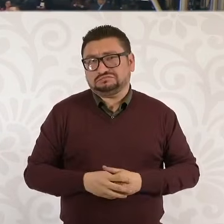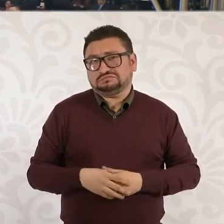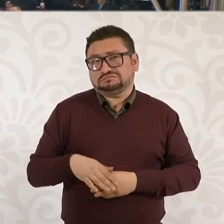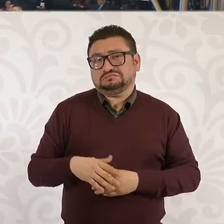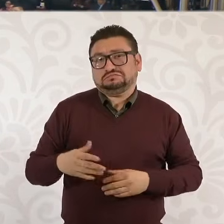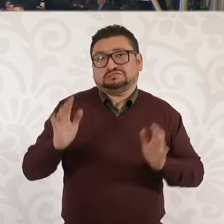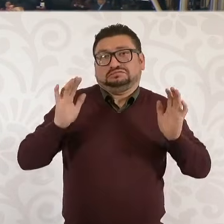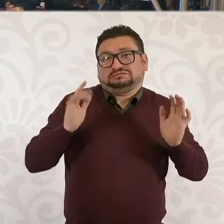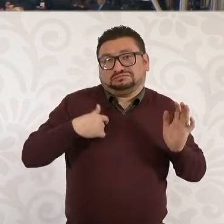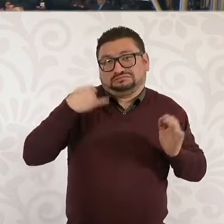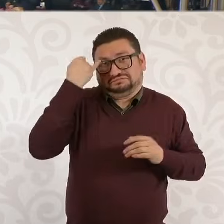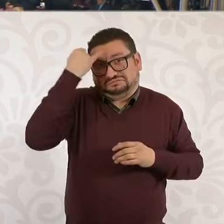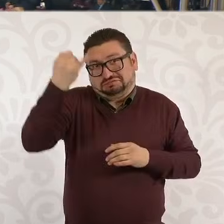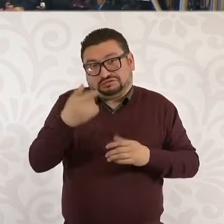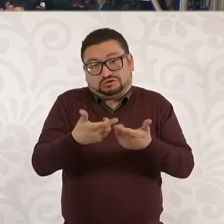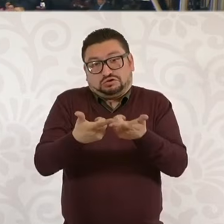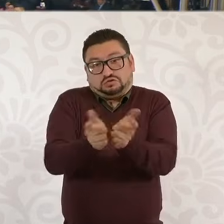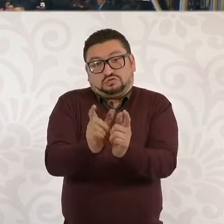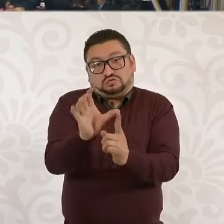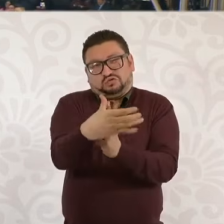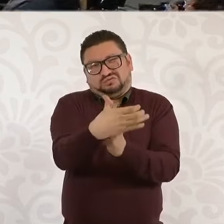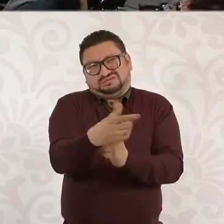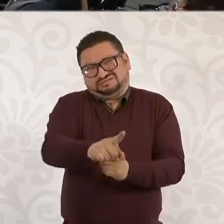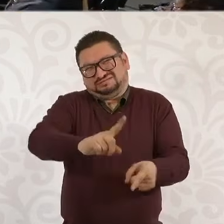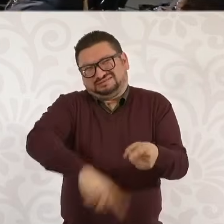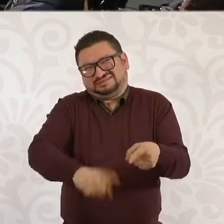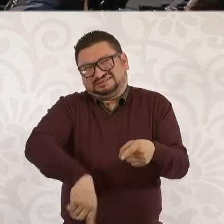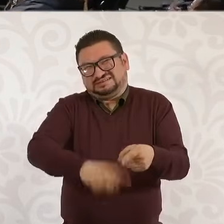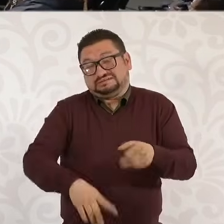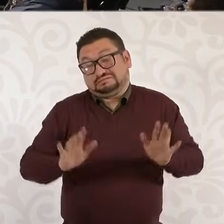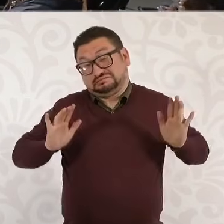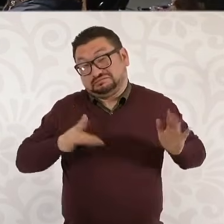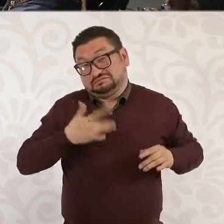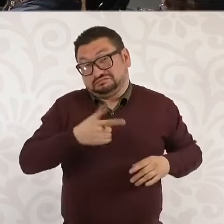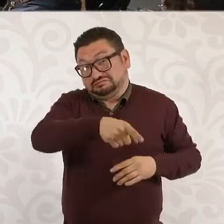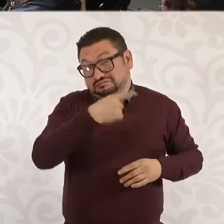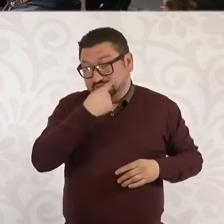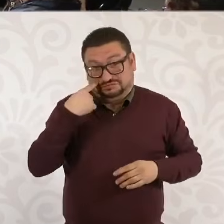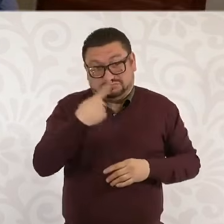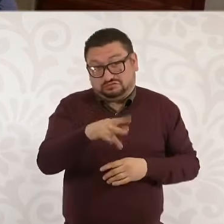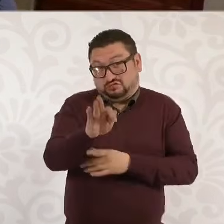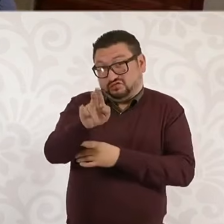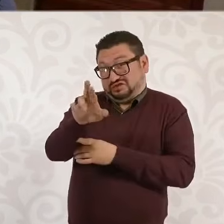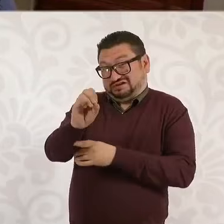Estoy aquí conminando a la comisión para que consideren el fuero.